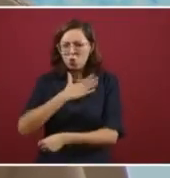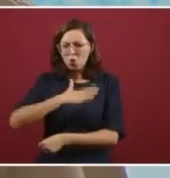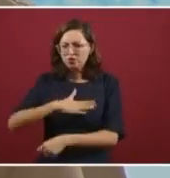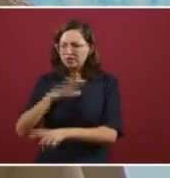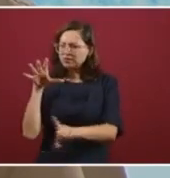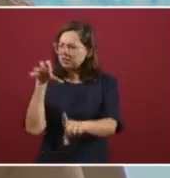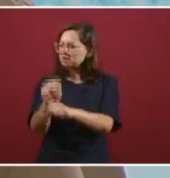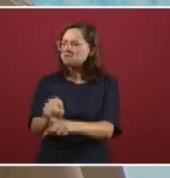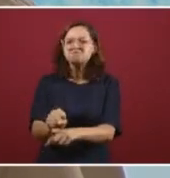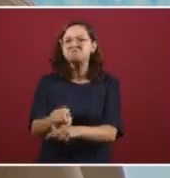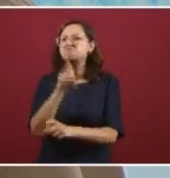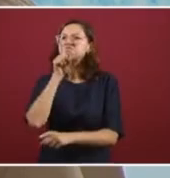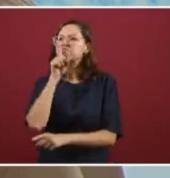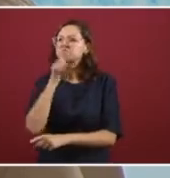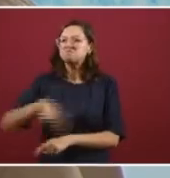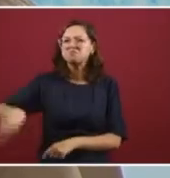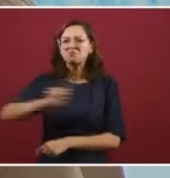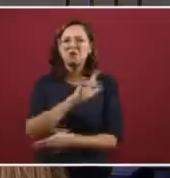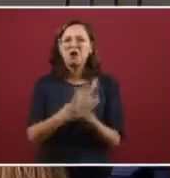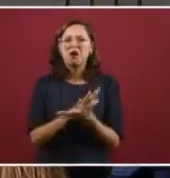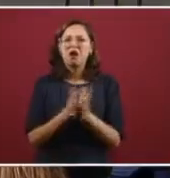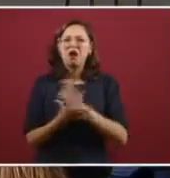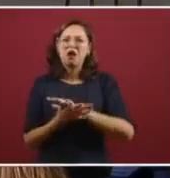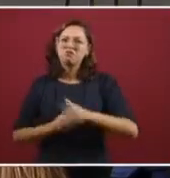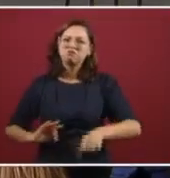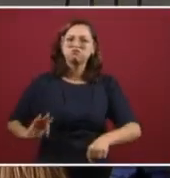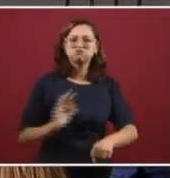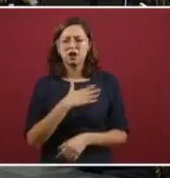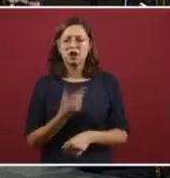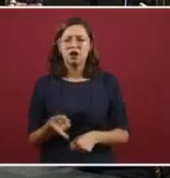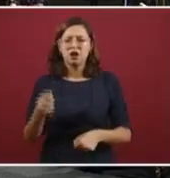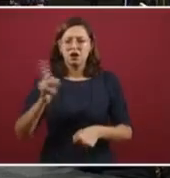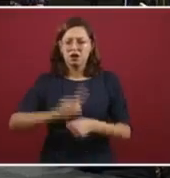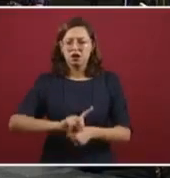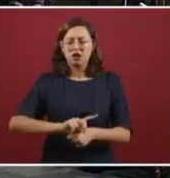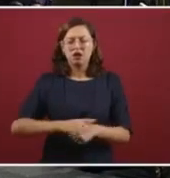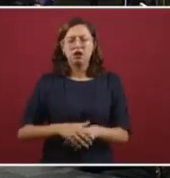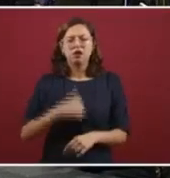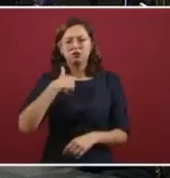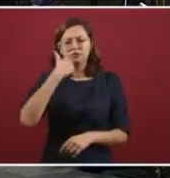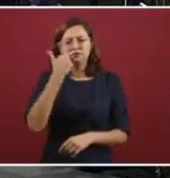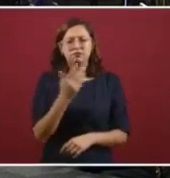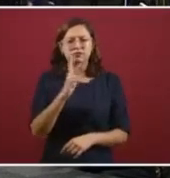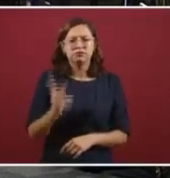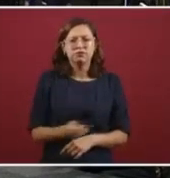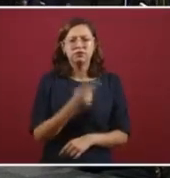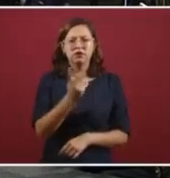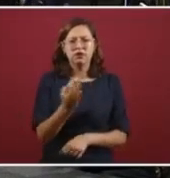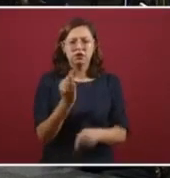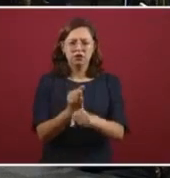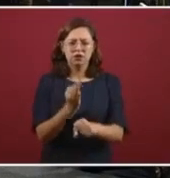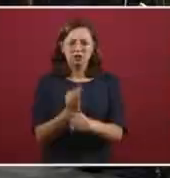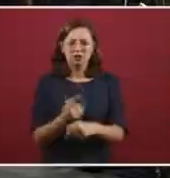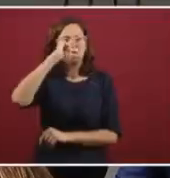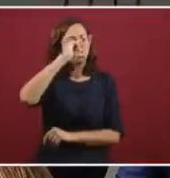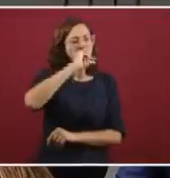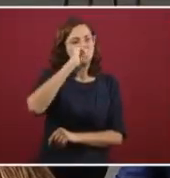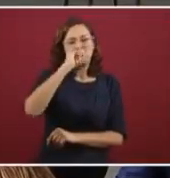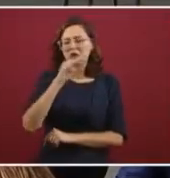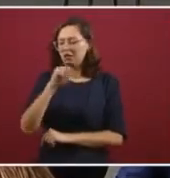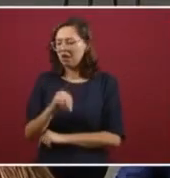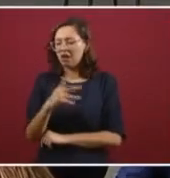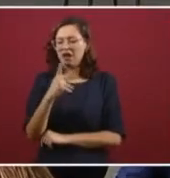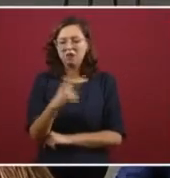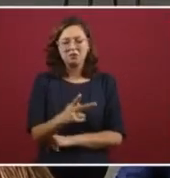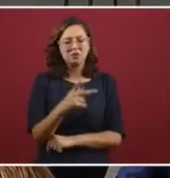generando un pacto que favor a el silencio se ofrece el silencio y la impunidad advirtió que han sido liberado 53 de